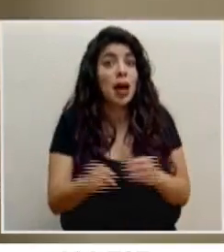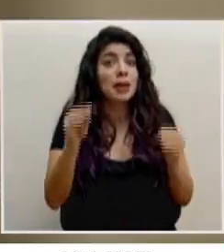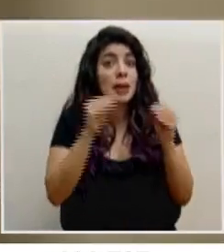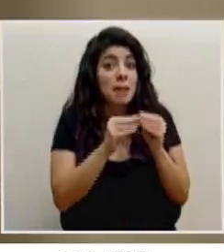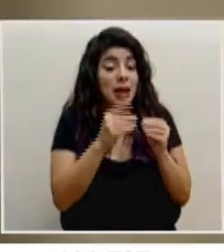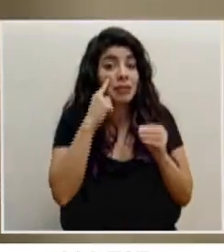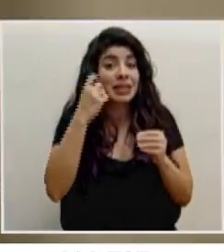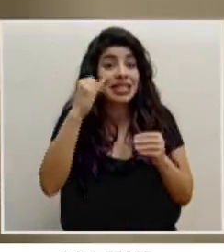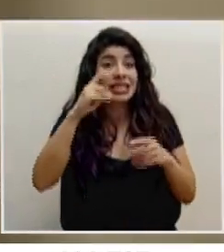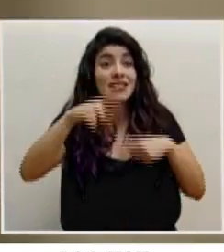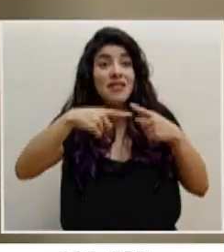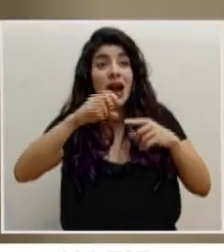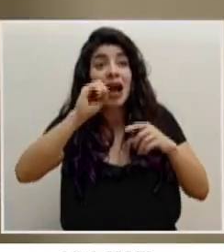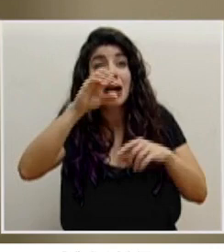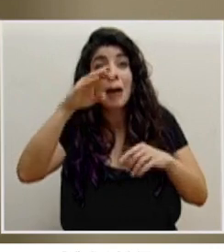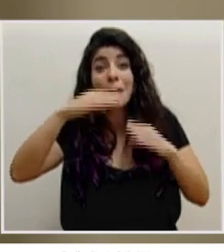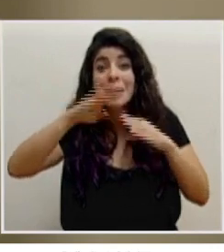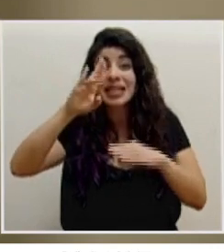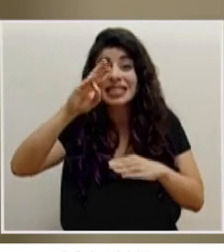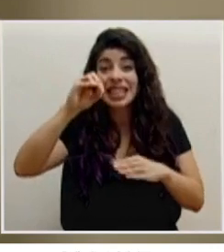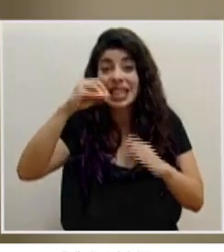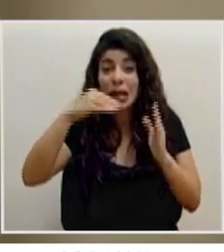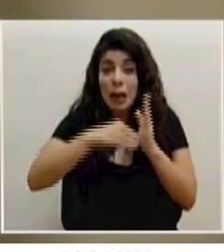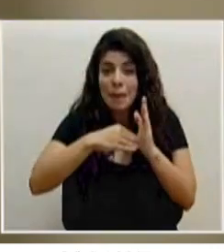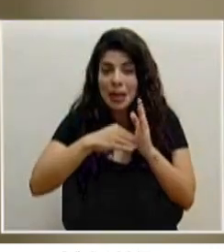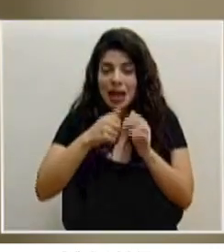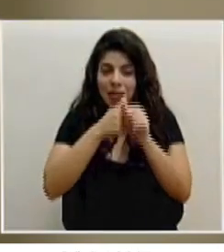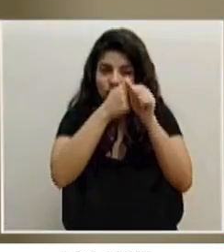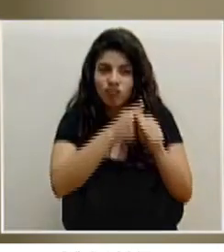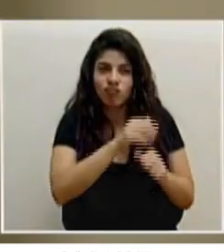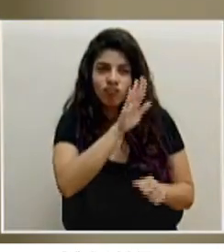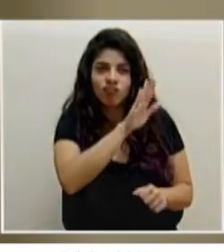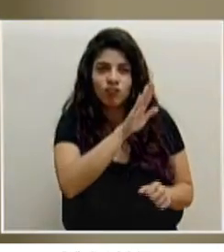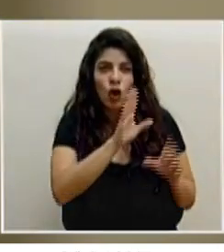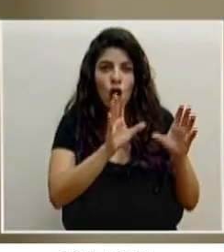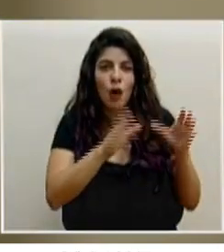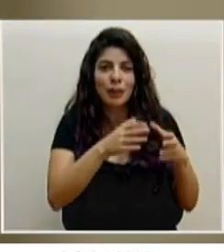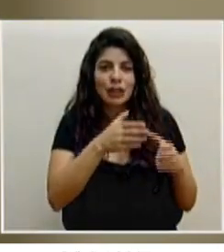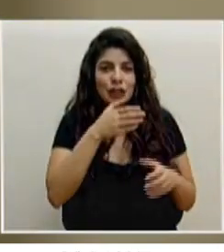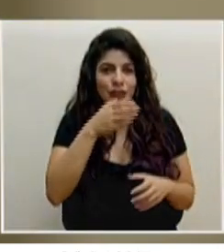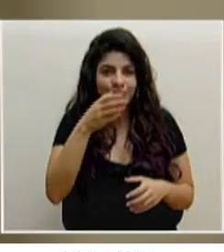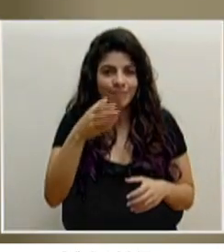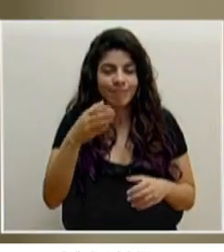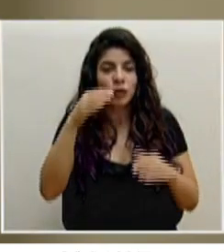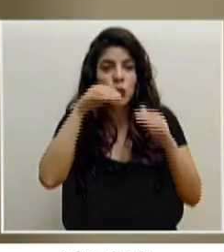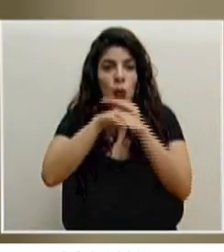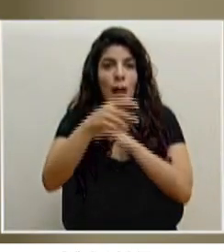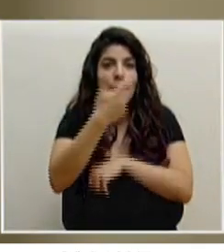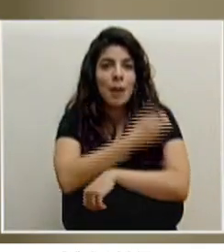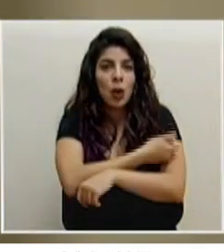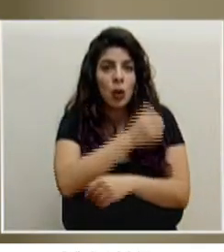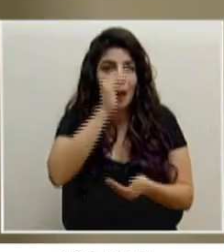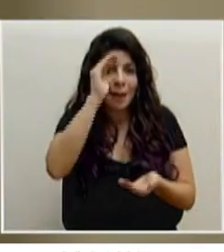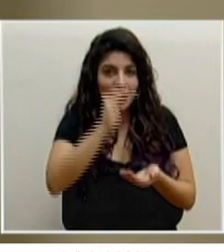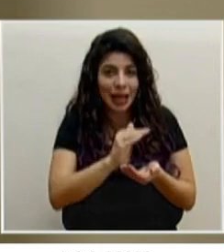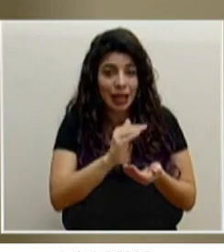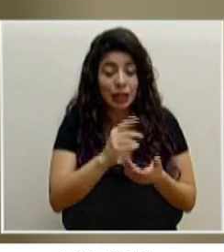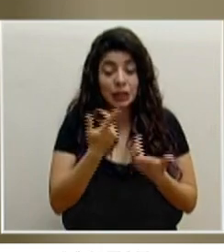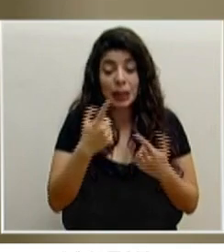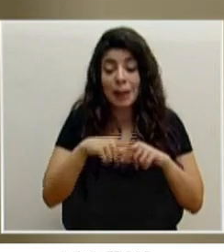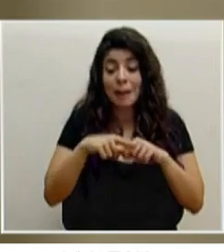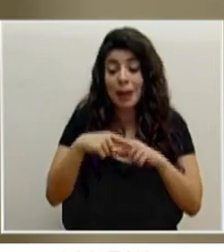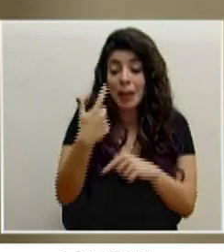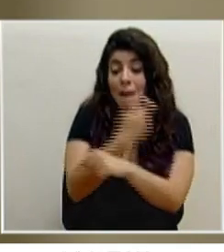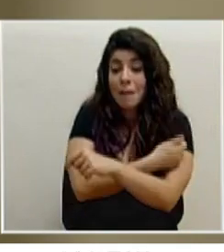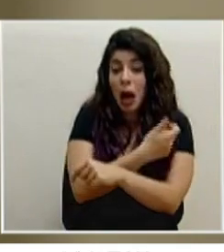a distribuir más de 70,000, de acuerdo a las indicaciones de la comisión, ¿verdad?, de disminuir el stock de vacunación, si el comportamiento de